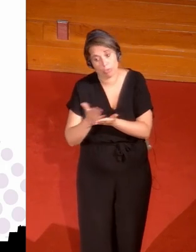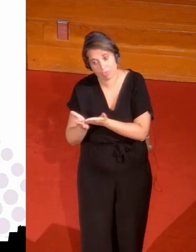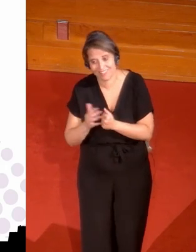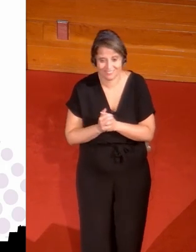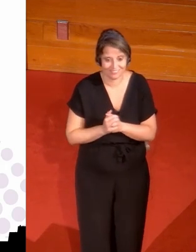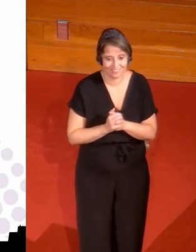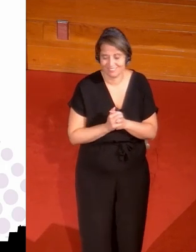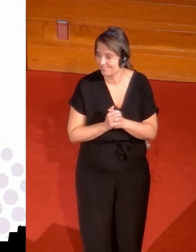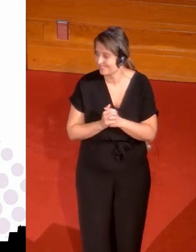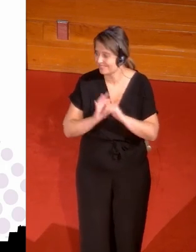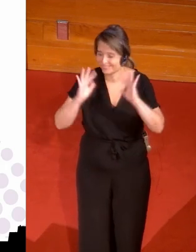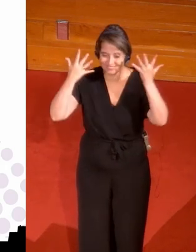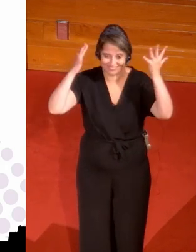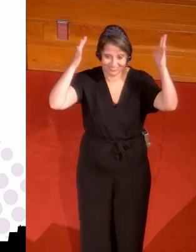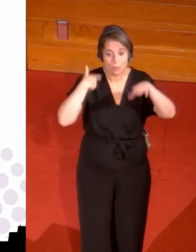pasado